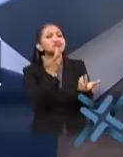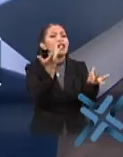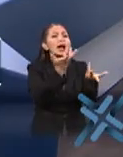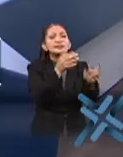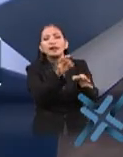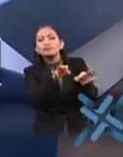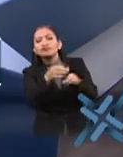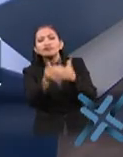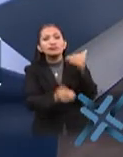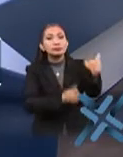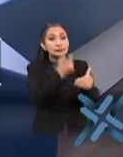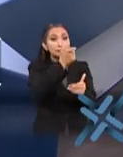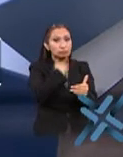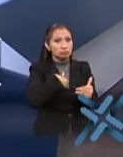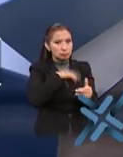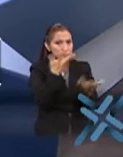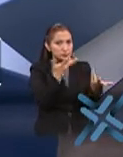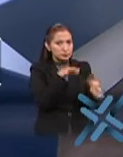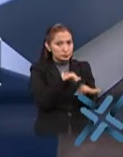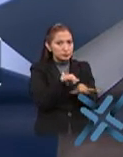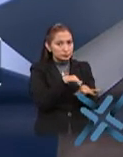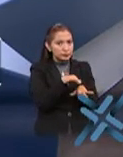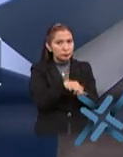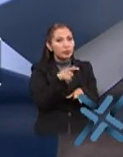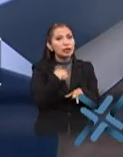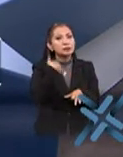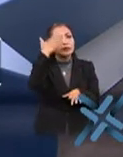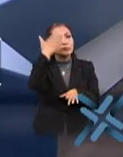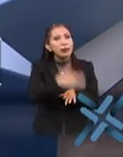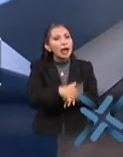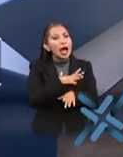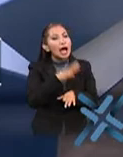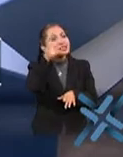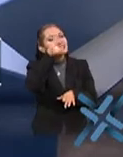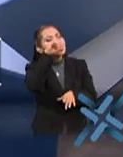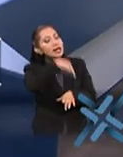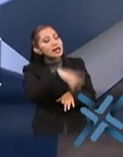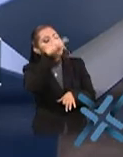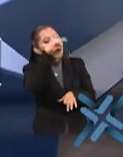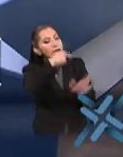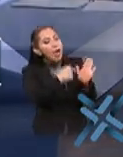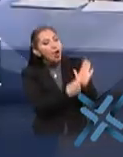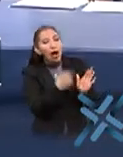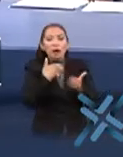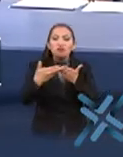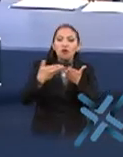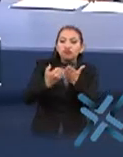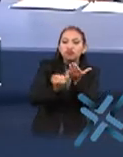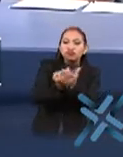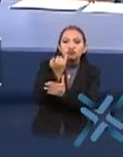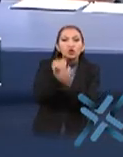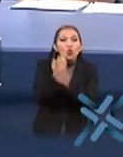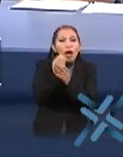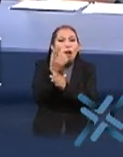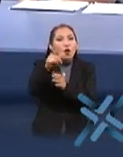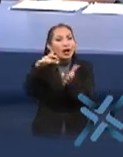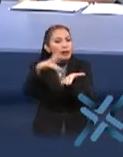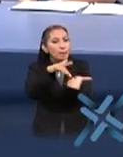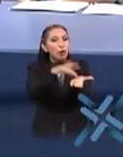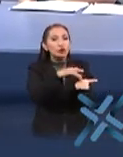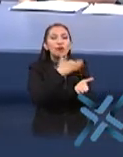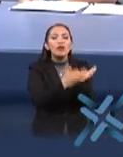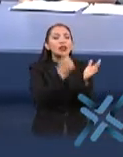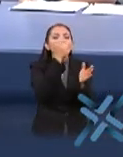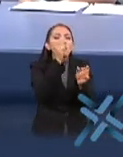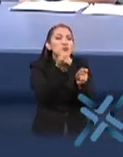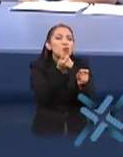Eso es más que nada nuestra labor, que sepamos que hay ciencia en este país, que hay innovación, que hay apoyo, solo falta